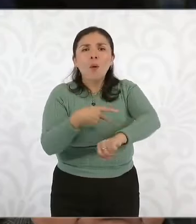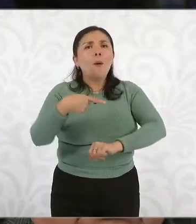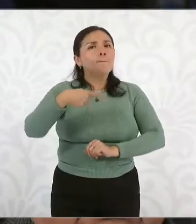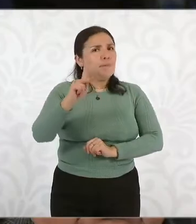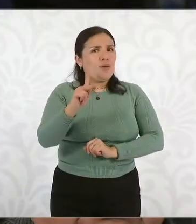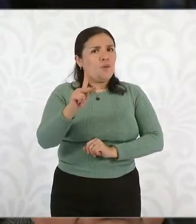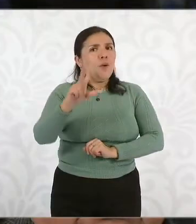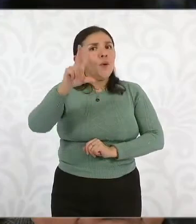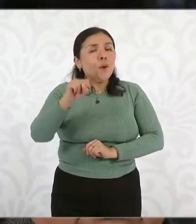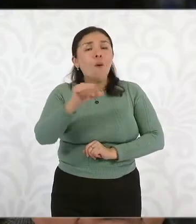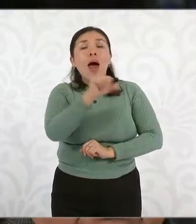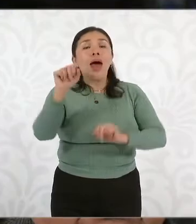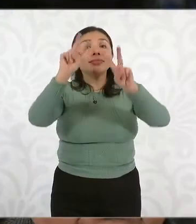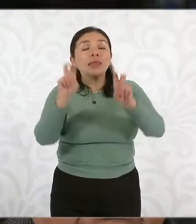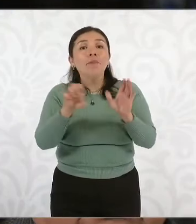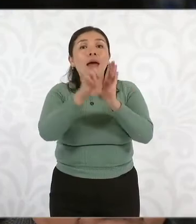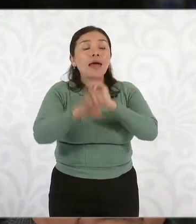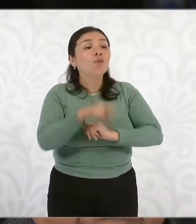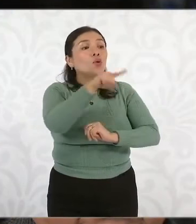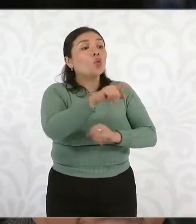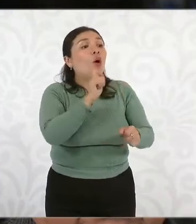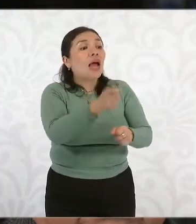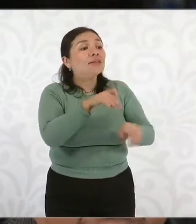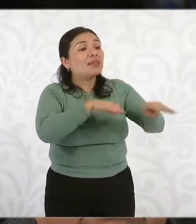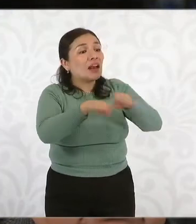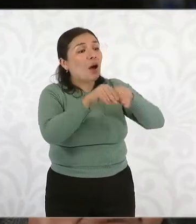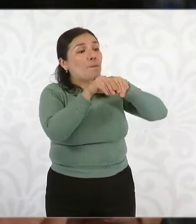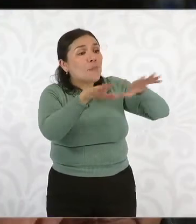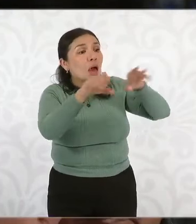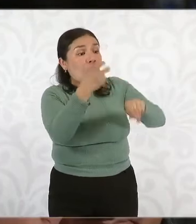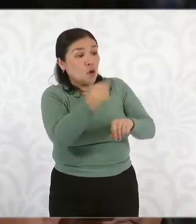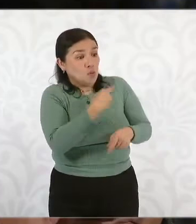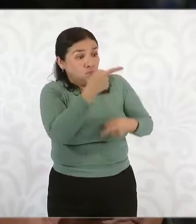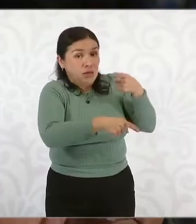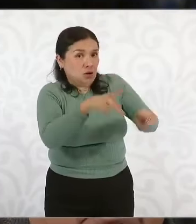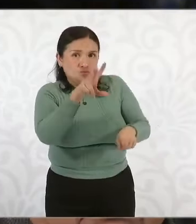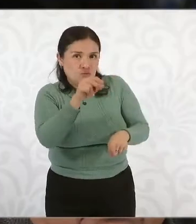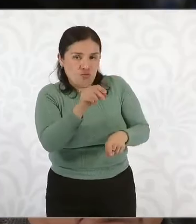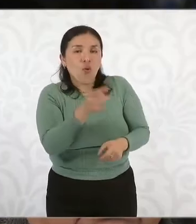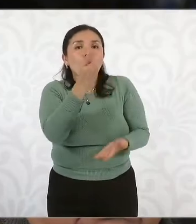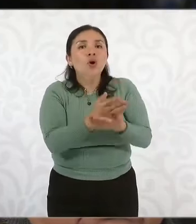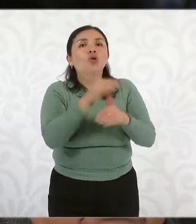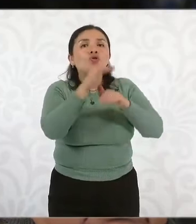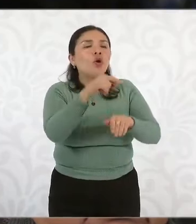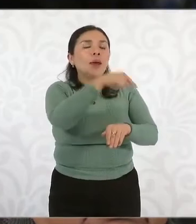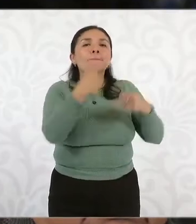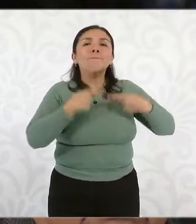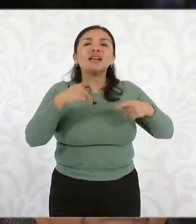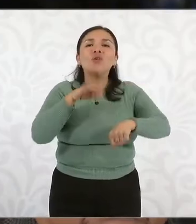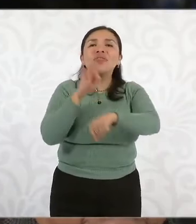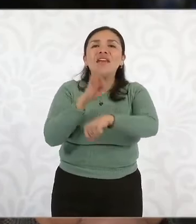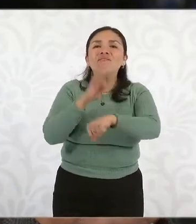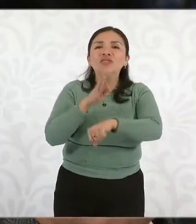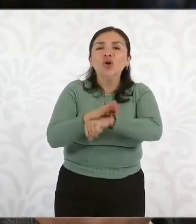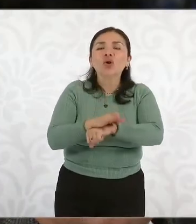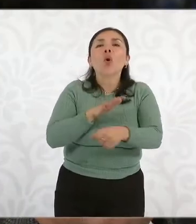de contenido editorial, ni con respecto a las determinaciones del defensor de la audiencia que nombre cada